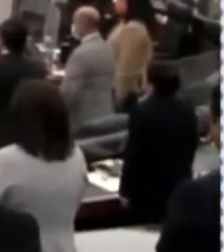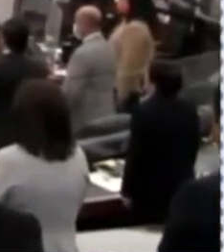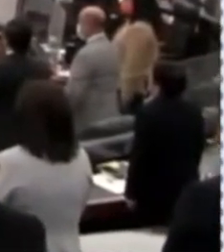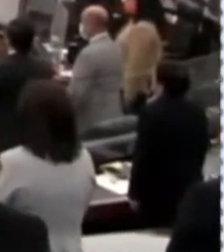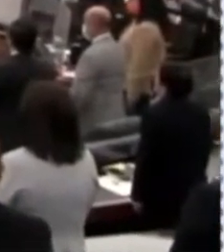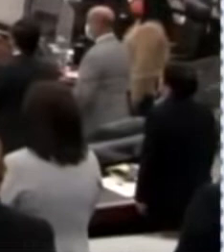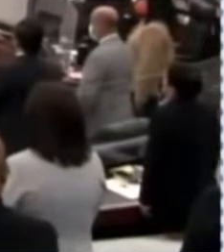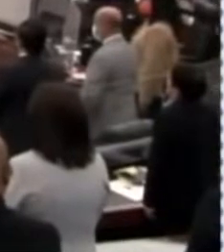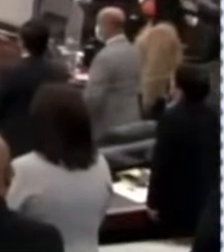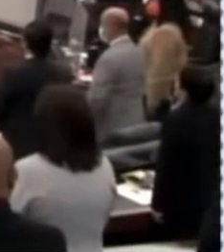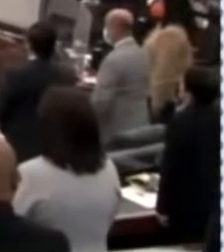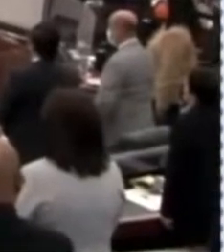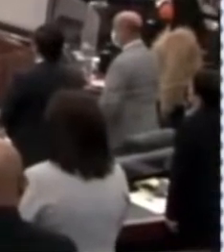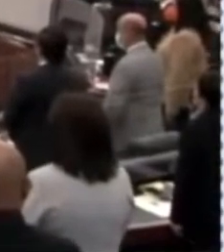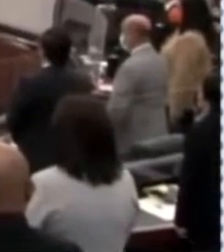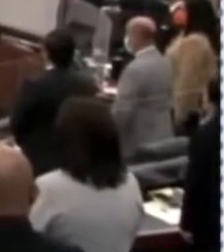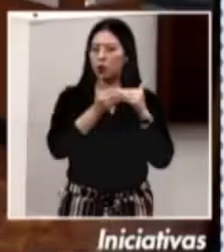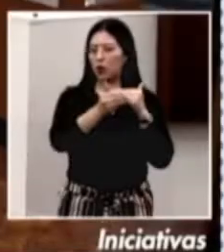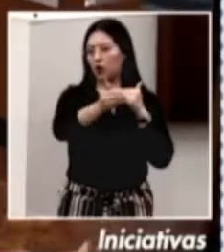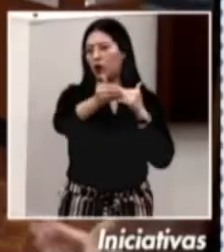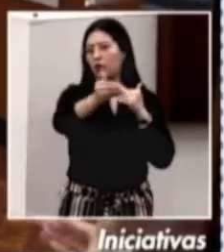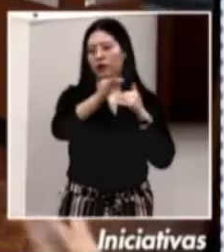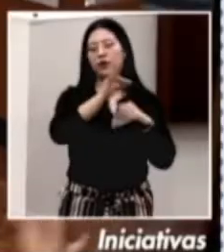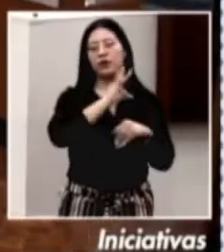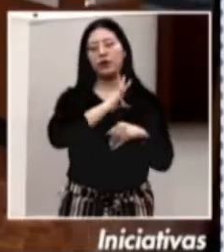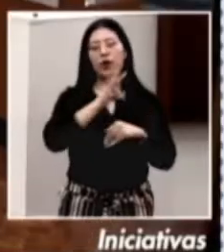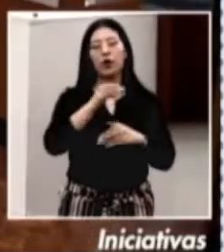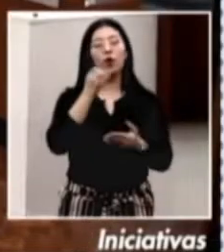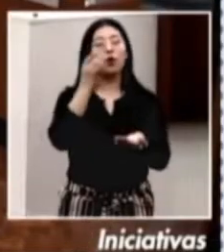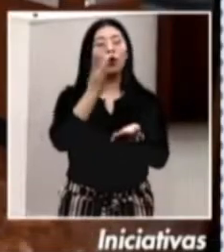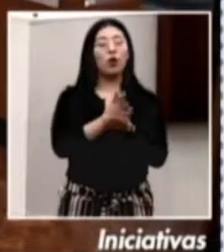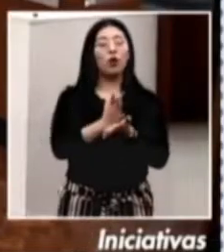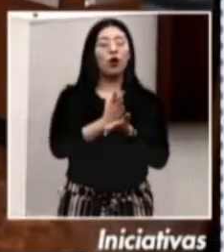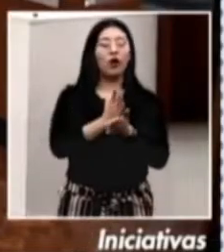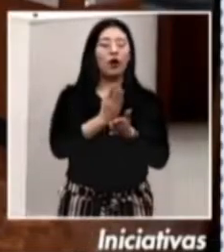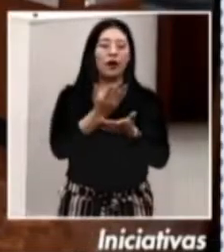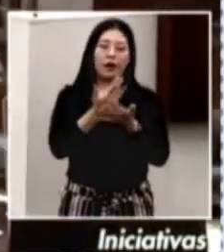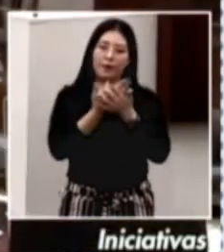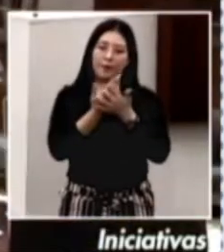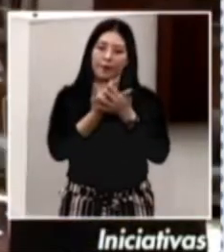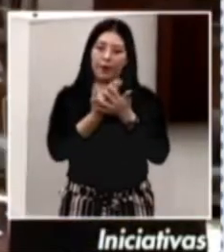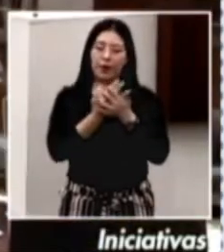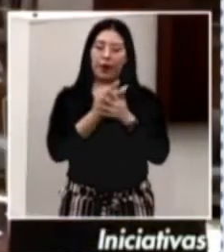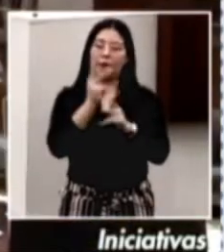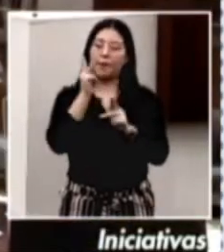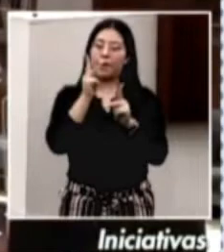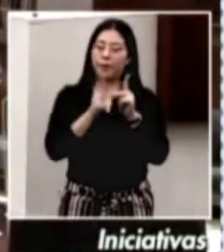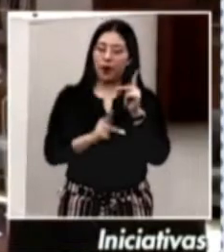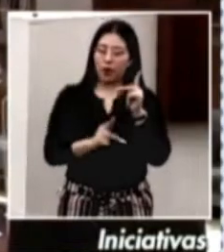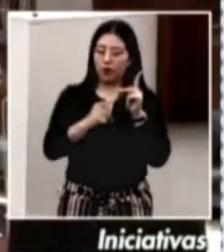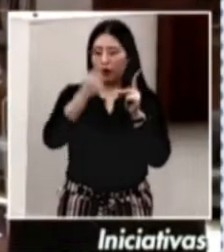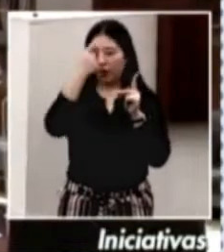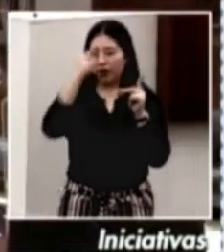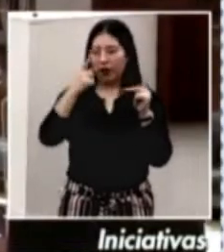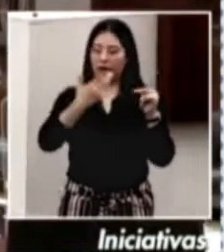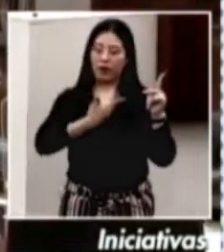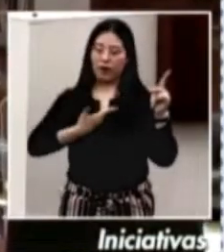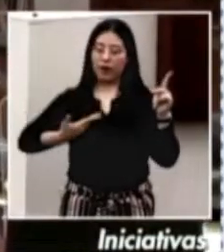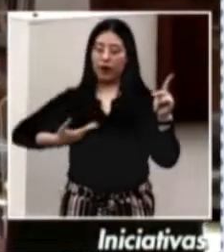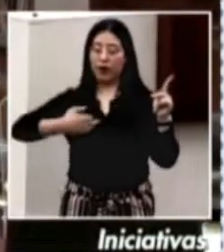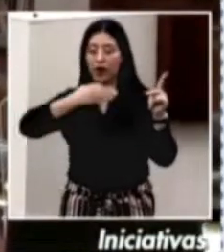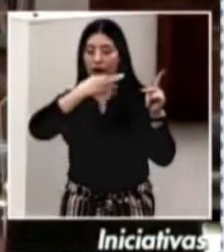1100 litros. Es un subsidio, no son regalados, pero se ahorran un 40%. También tenemos